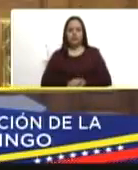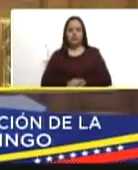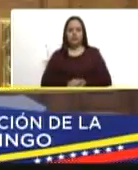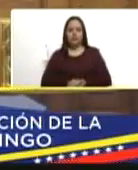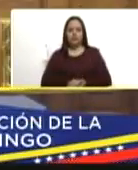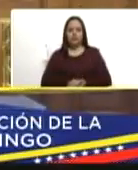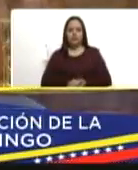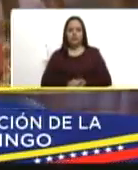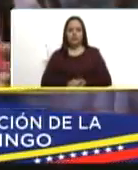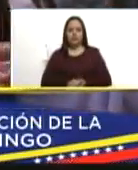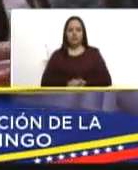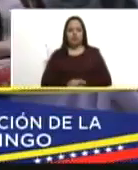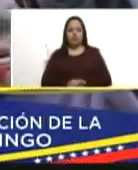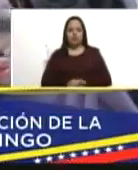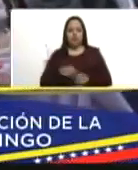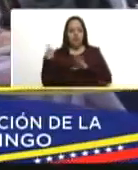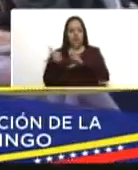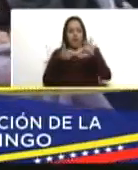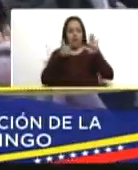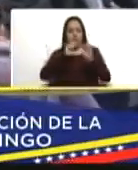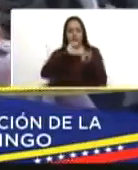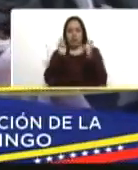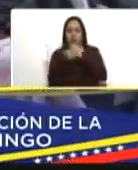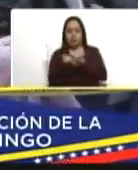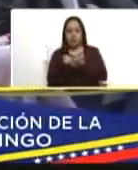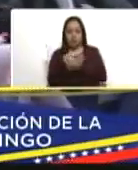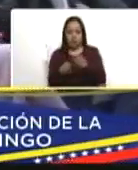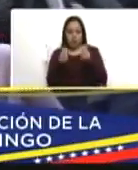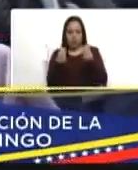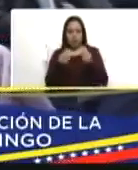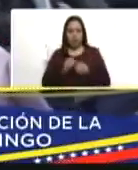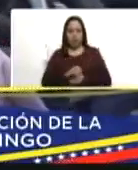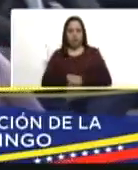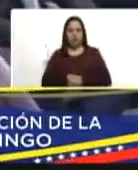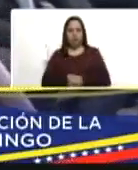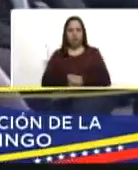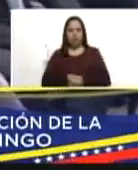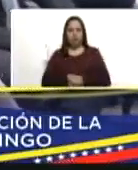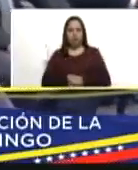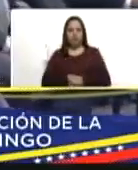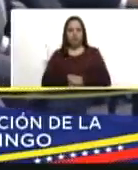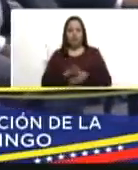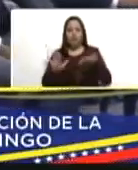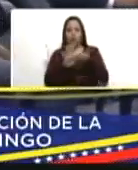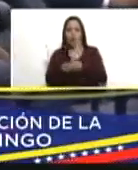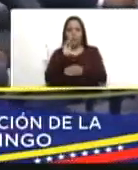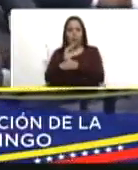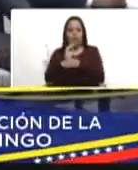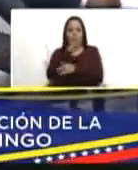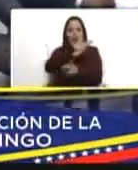honestidad la sexta transformación es la